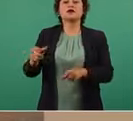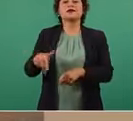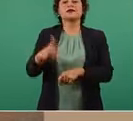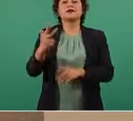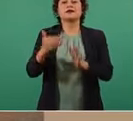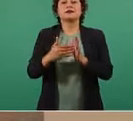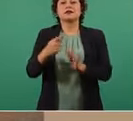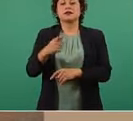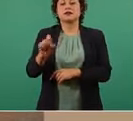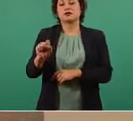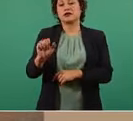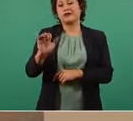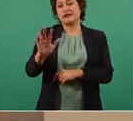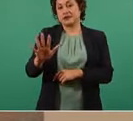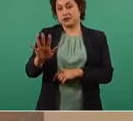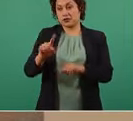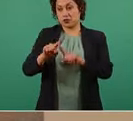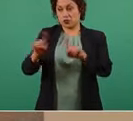La que sigue.